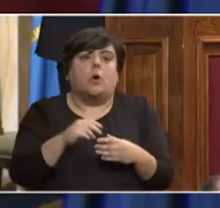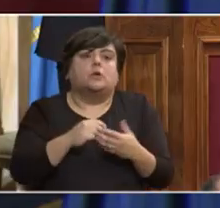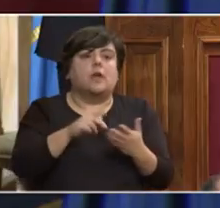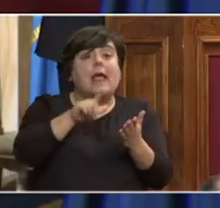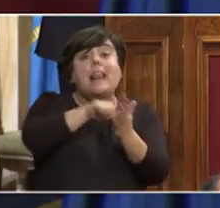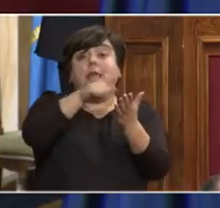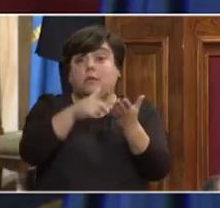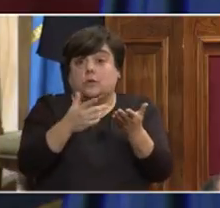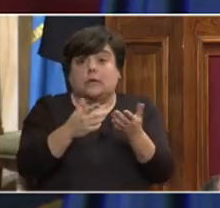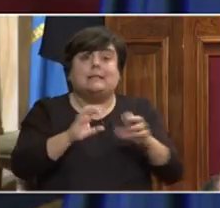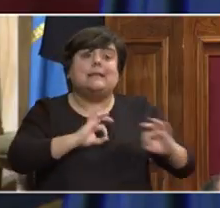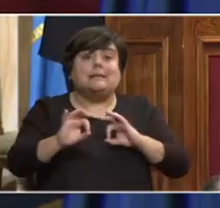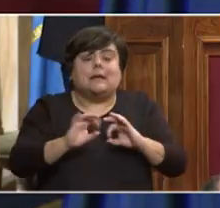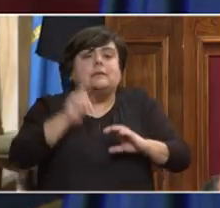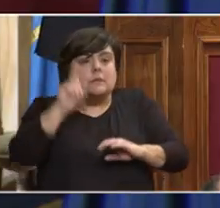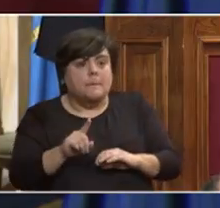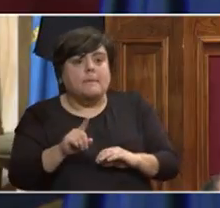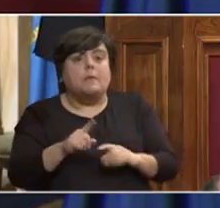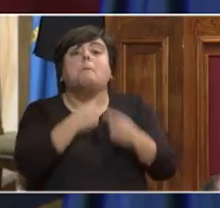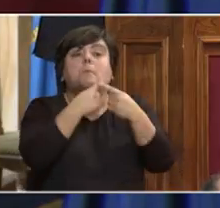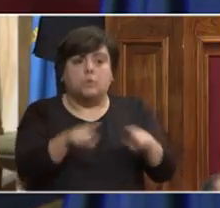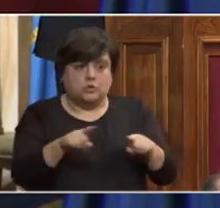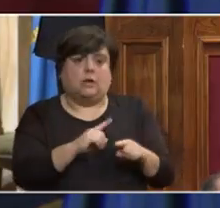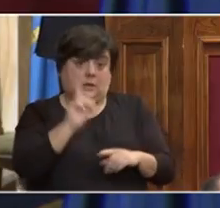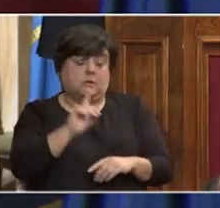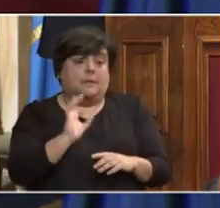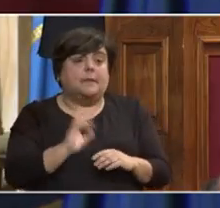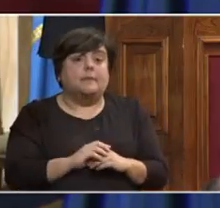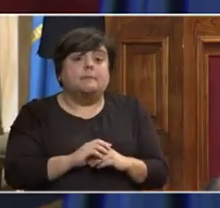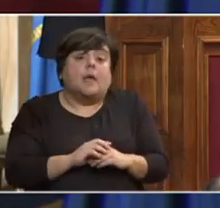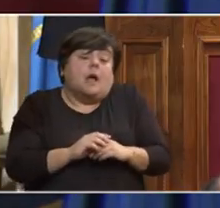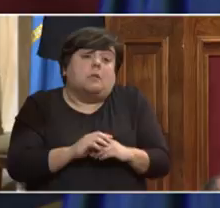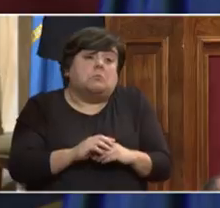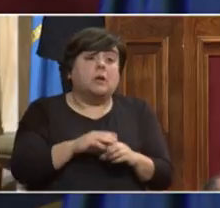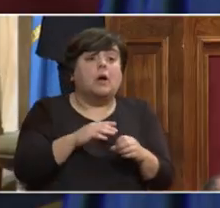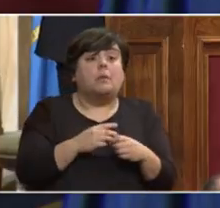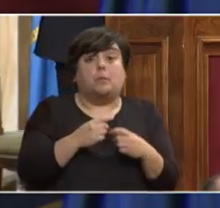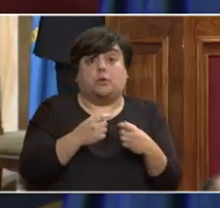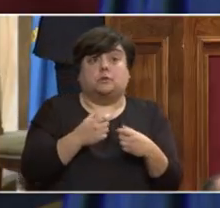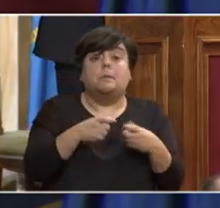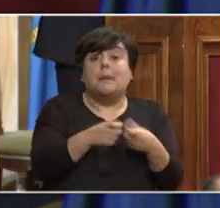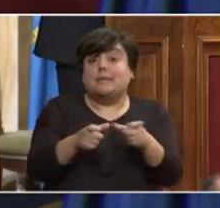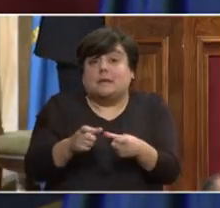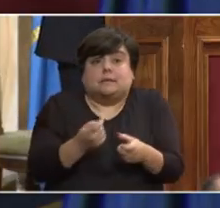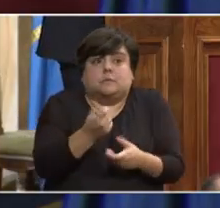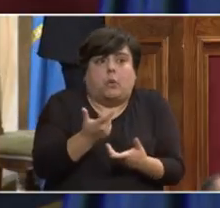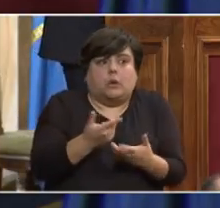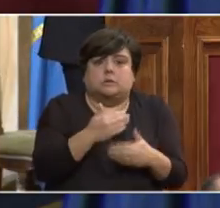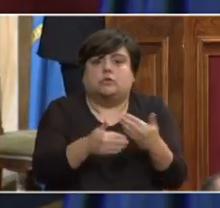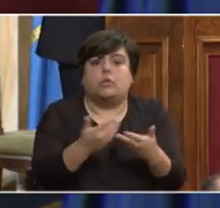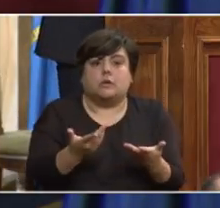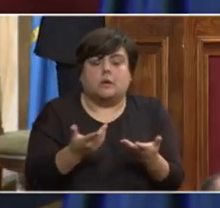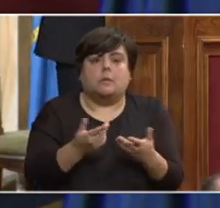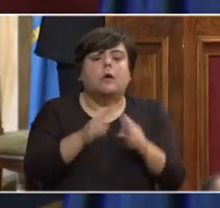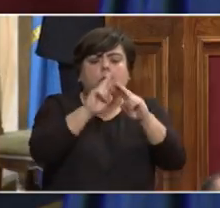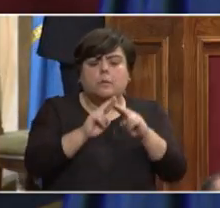e incluso, por sorprendente que parezca, también musicales. Pocas materias quedan que no hayan desarrollado. Examinando el